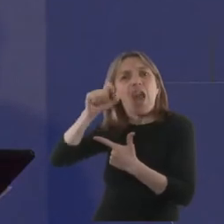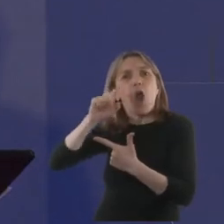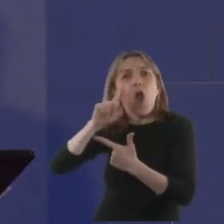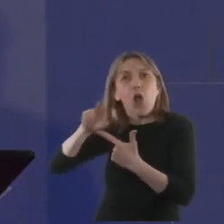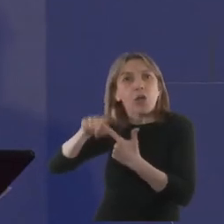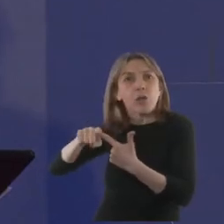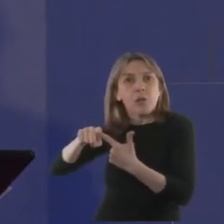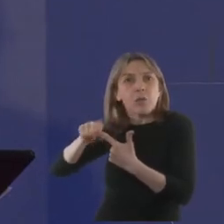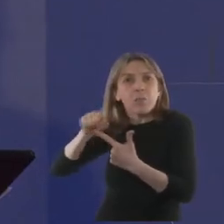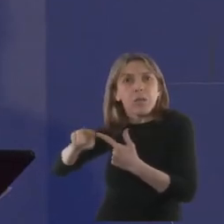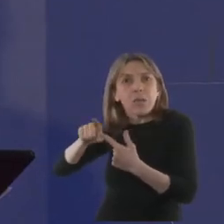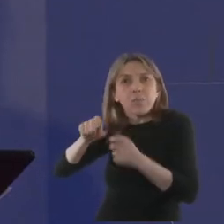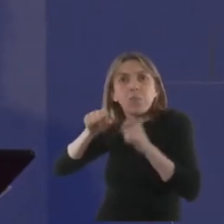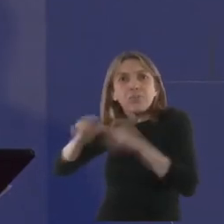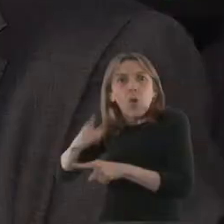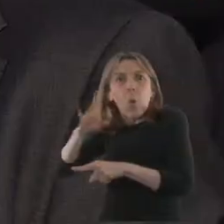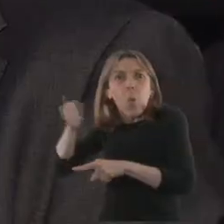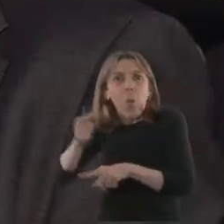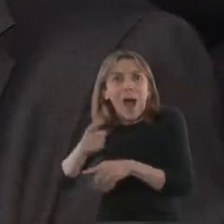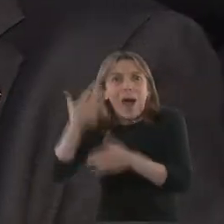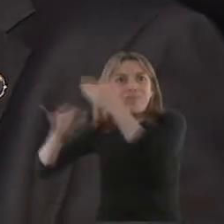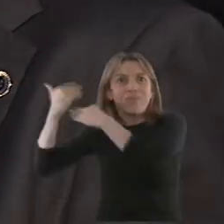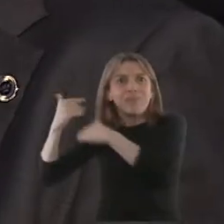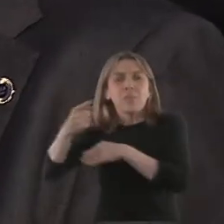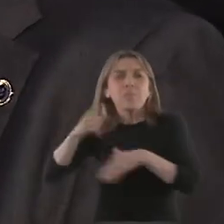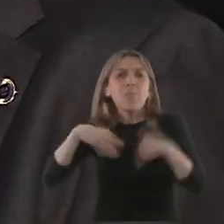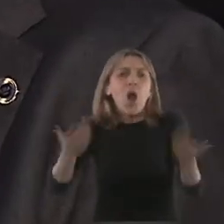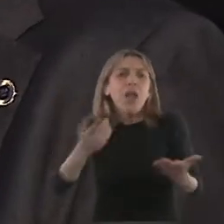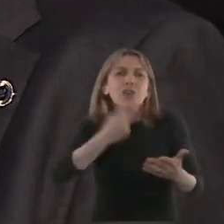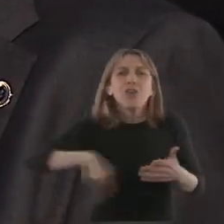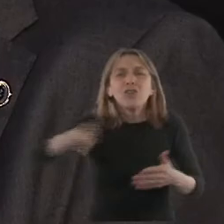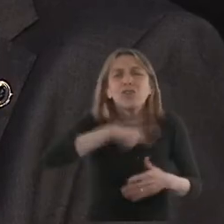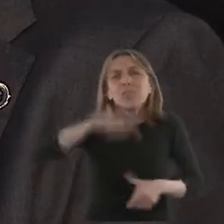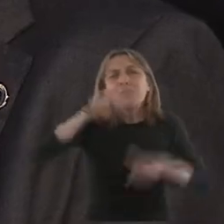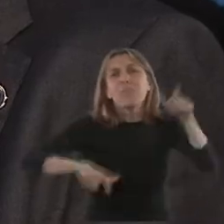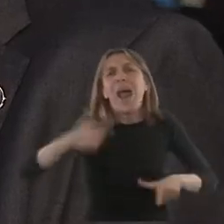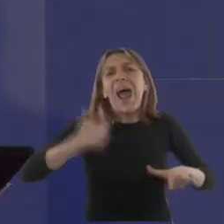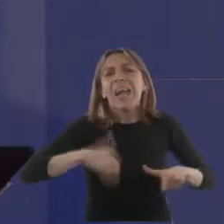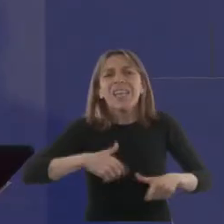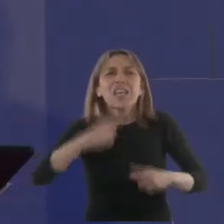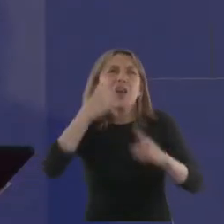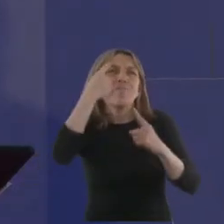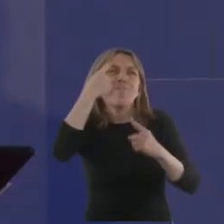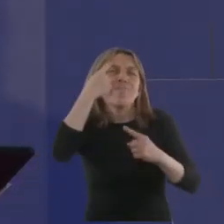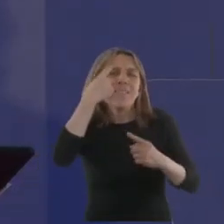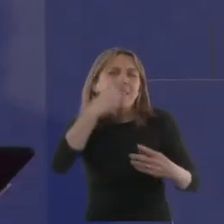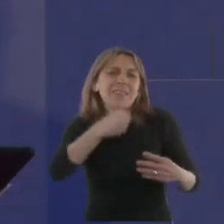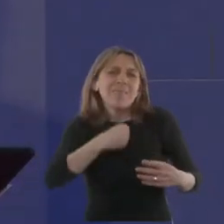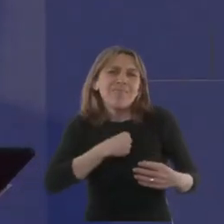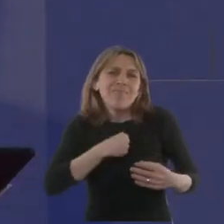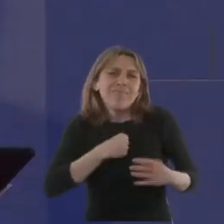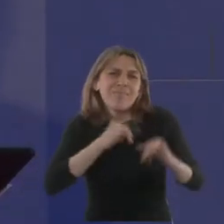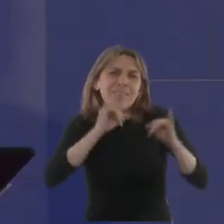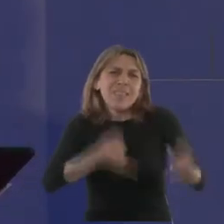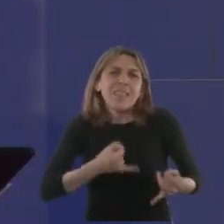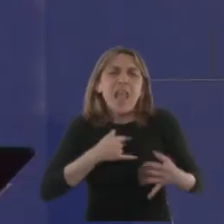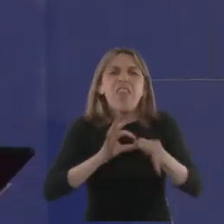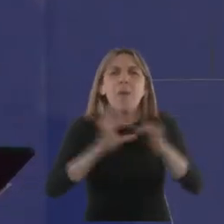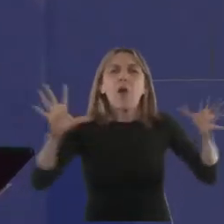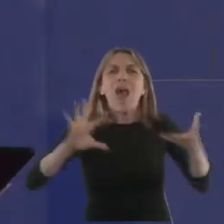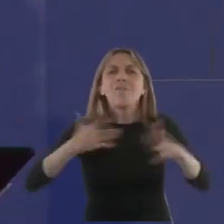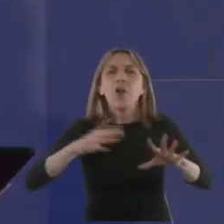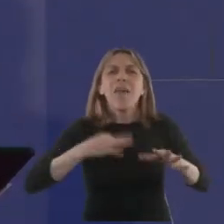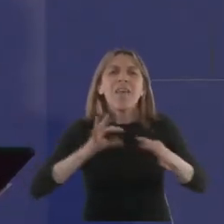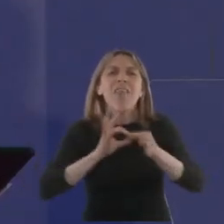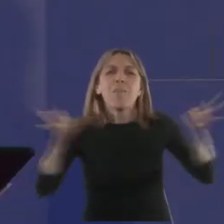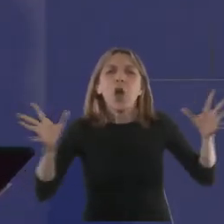Y todo esto lo abrazamos la inmensa mayoría de argentinos, que creemos en la democracia como modo de vida, y agradecemos la